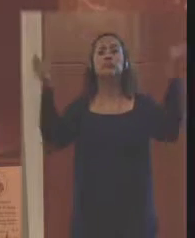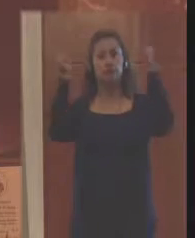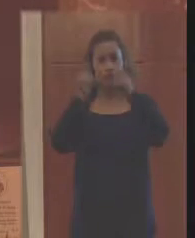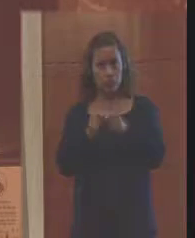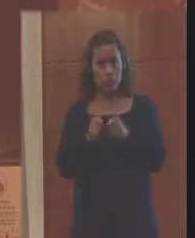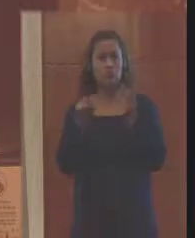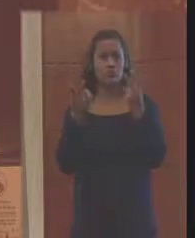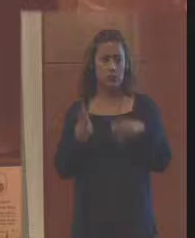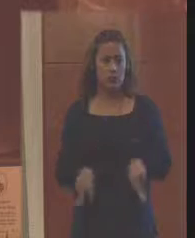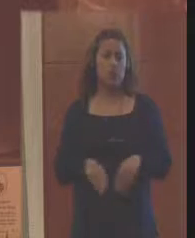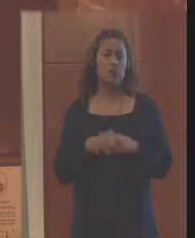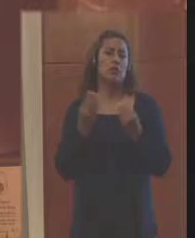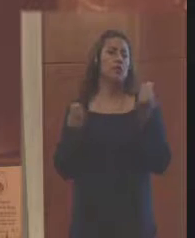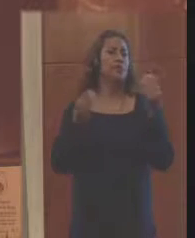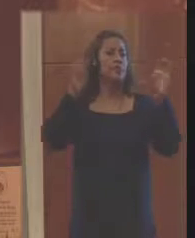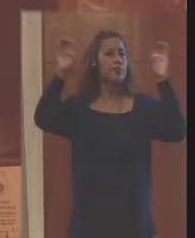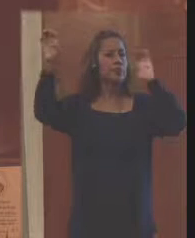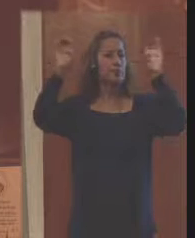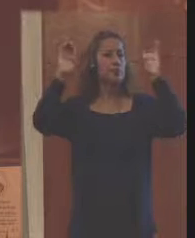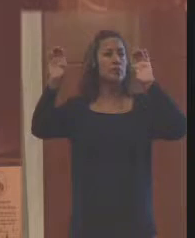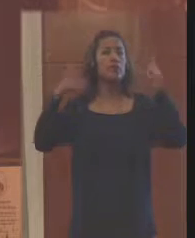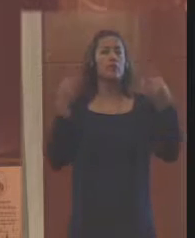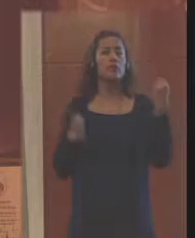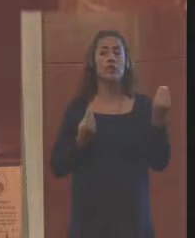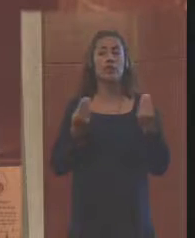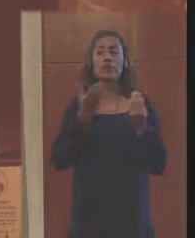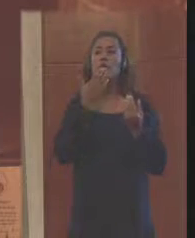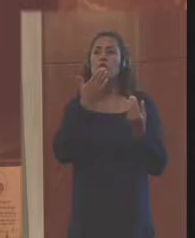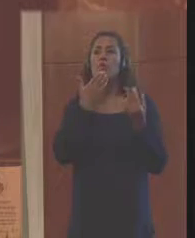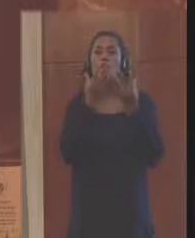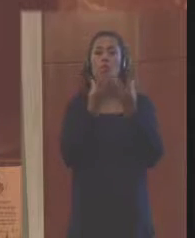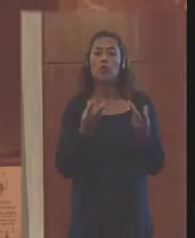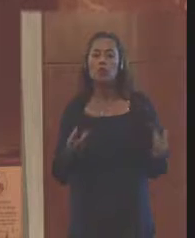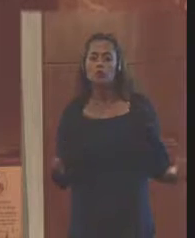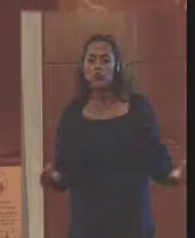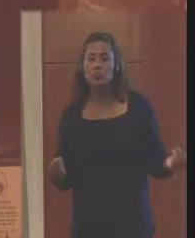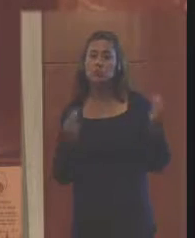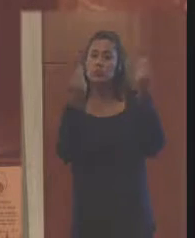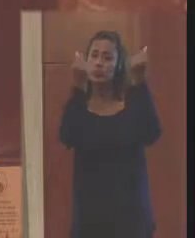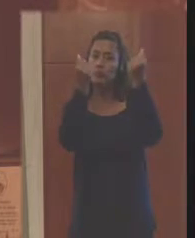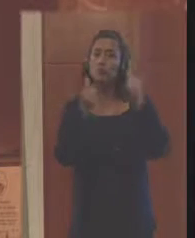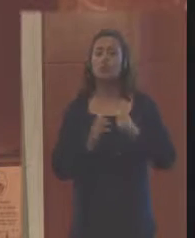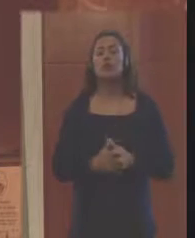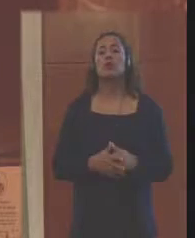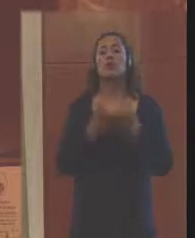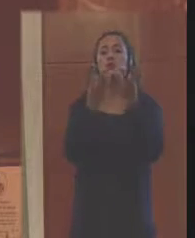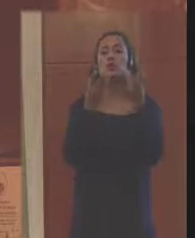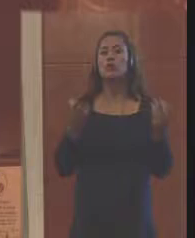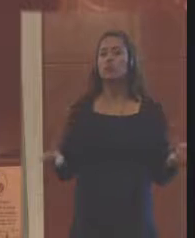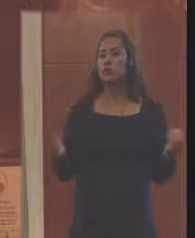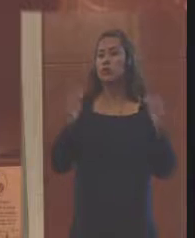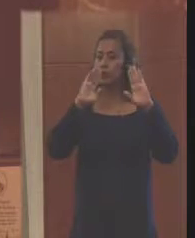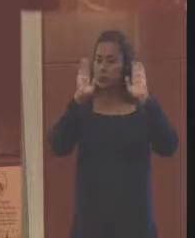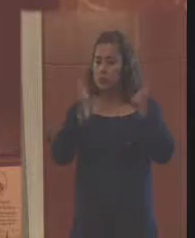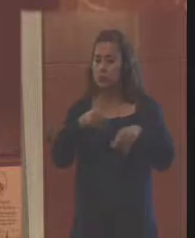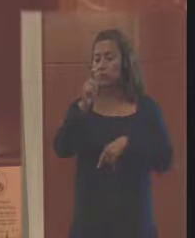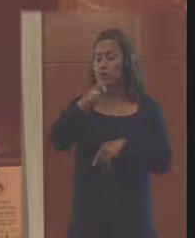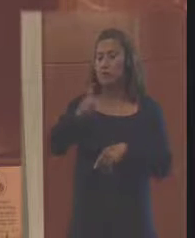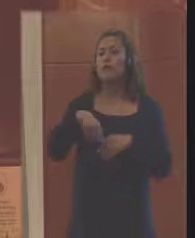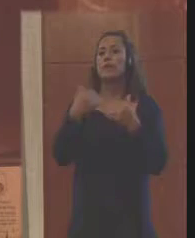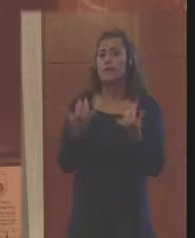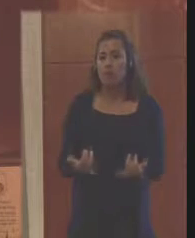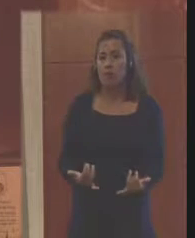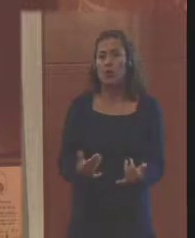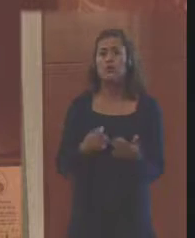soluciones desde las más simples, soluciones para atender las necesidades de subsistencia y rehabilitación de los más pobres,